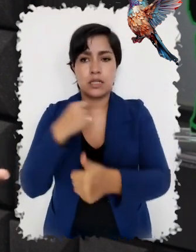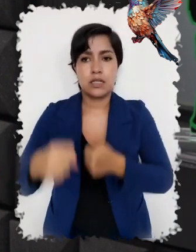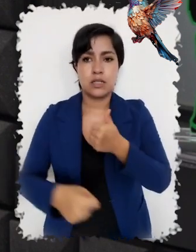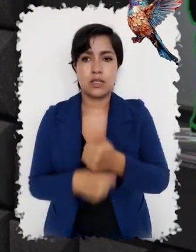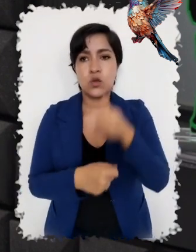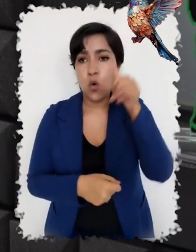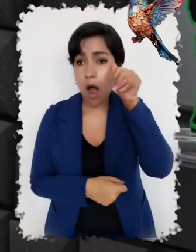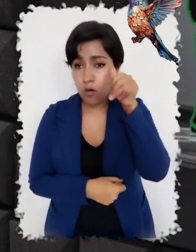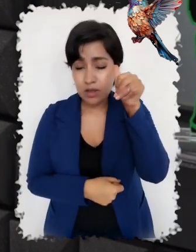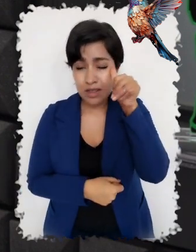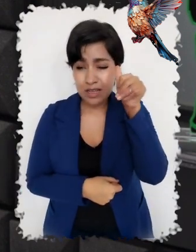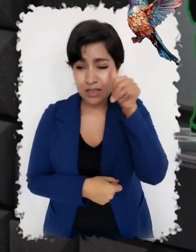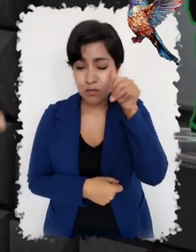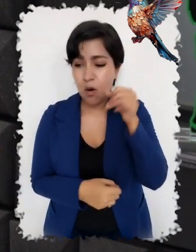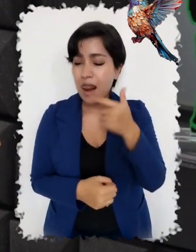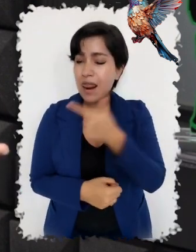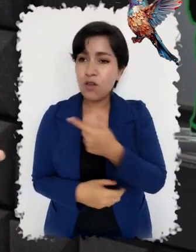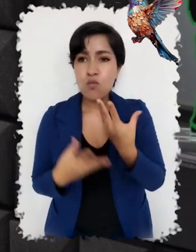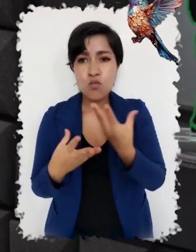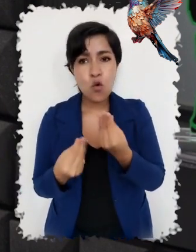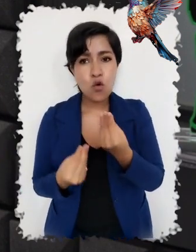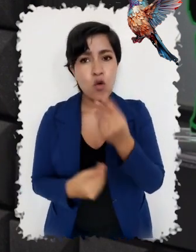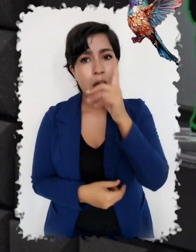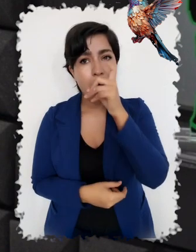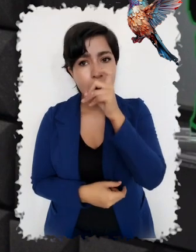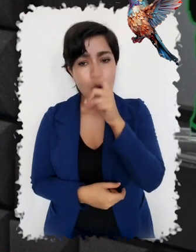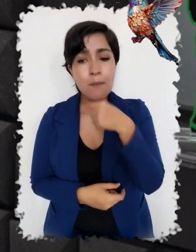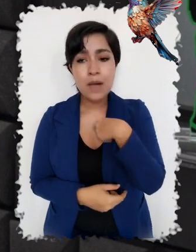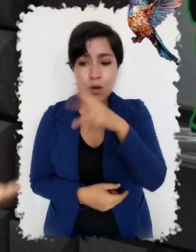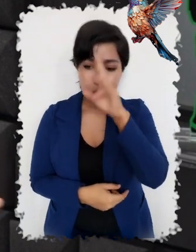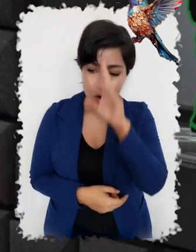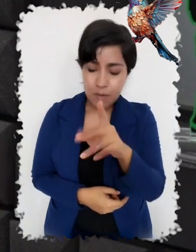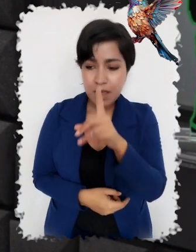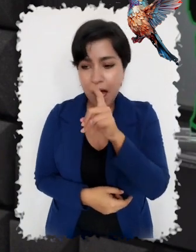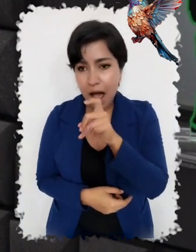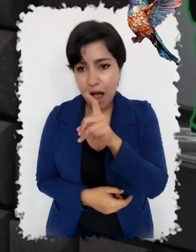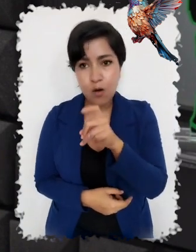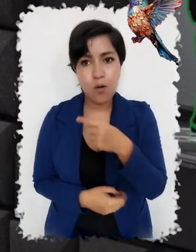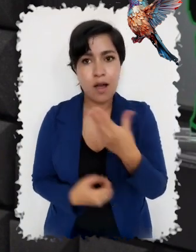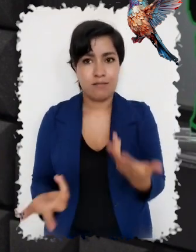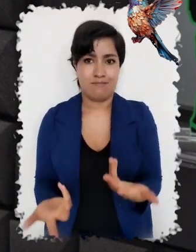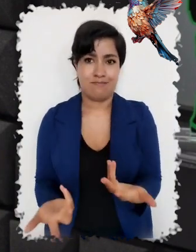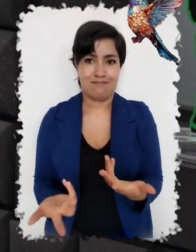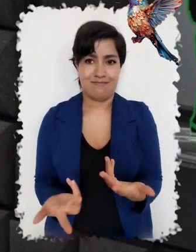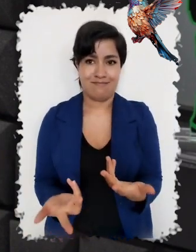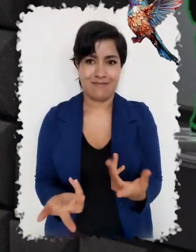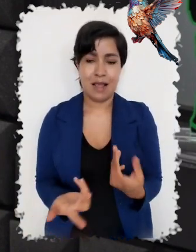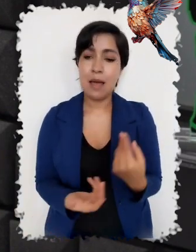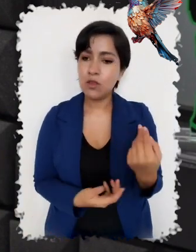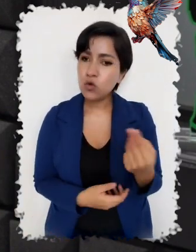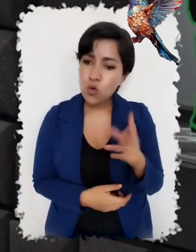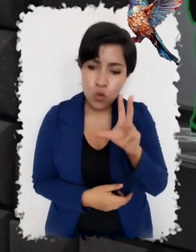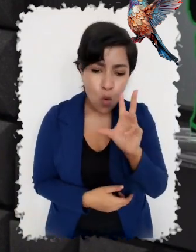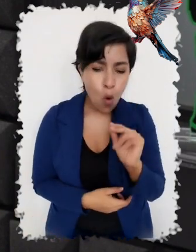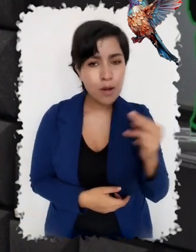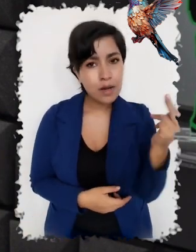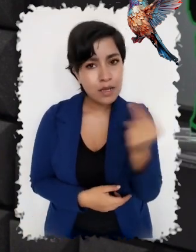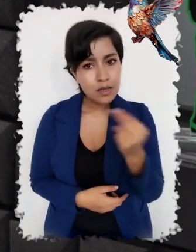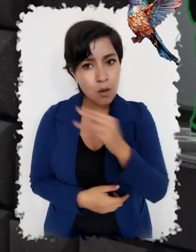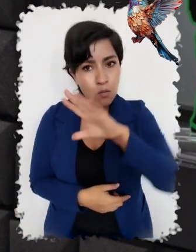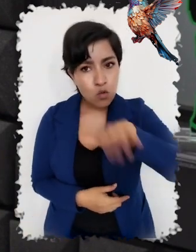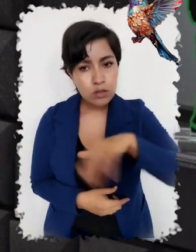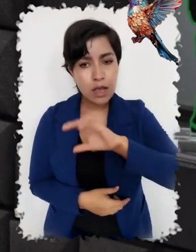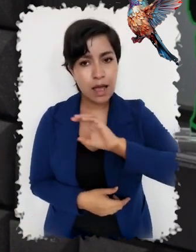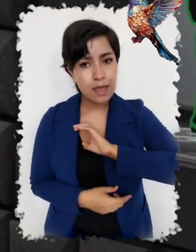espectro autista que se la pasan jugando con el agua y les prohíben tomar el agua cuando probablemente habría que buscar a